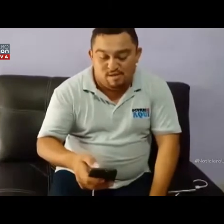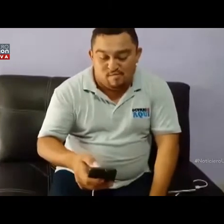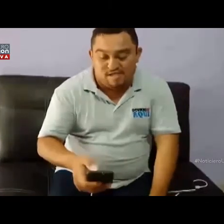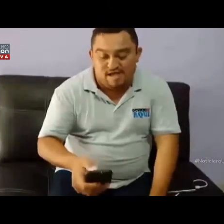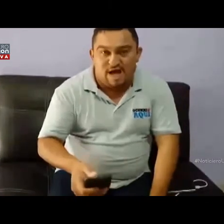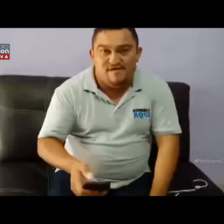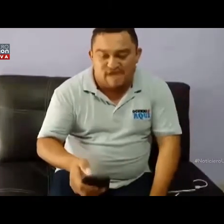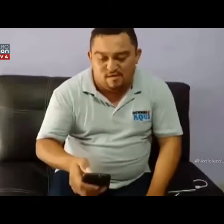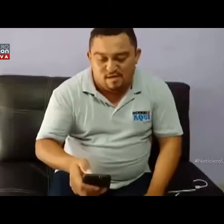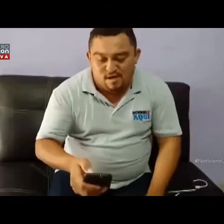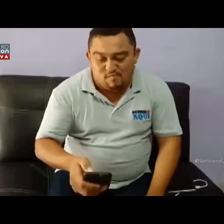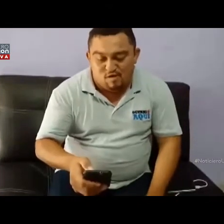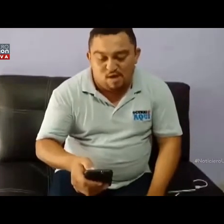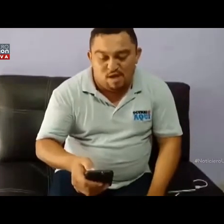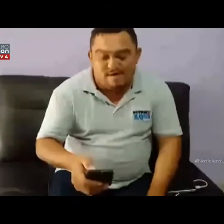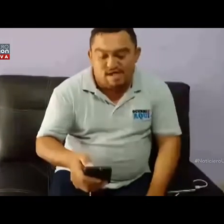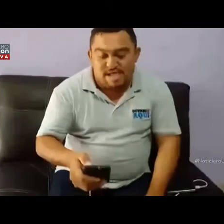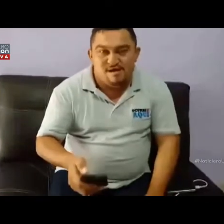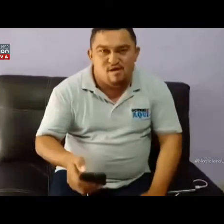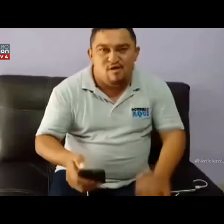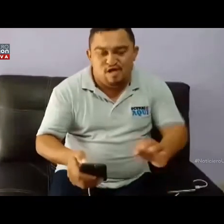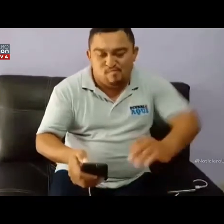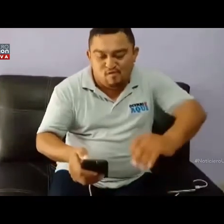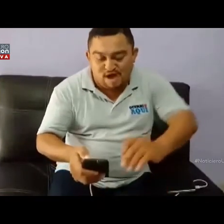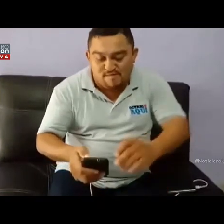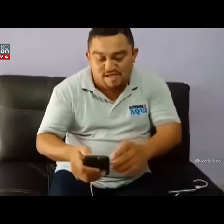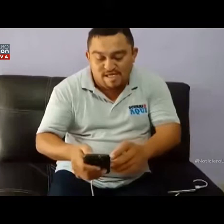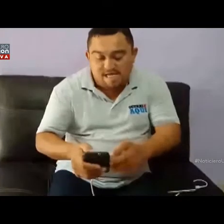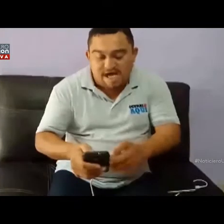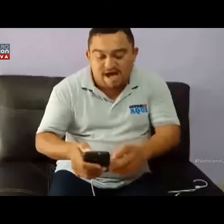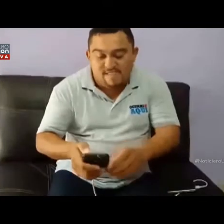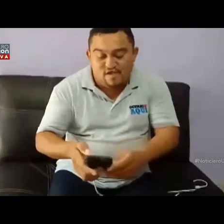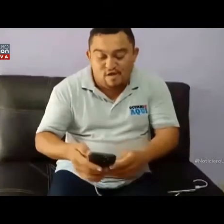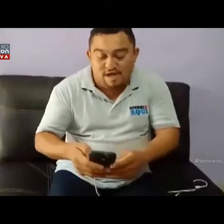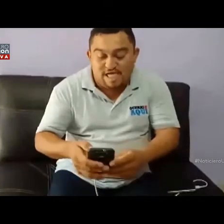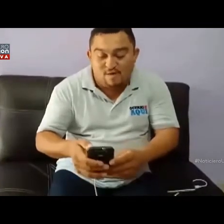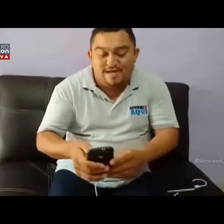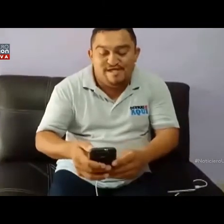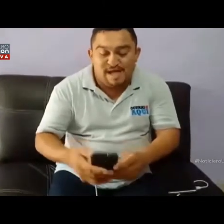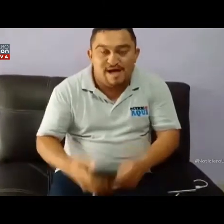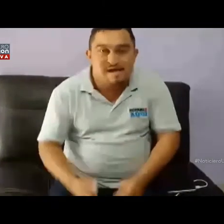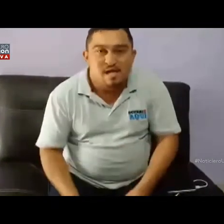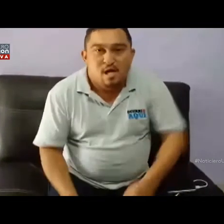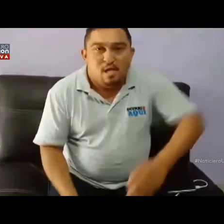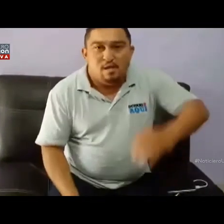del gobierno, pues encabezado por Laura Beristain. Quiero ser responsable a esta señora Laura